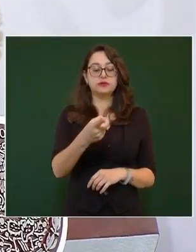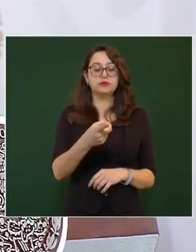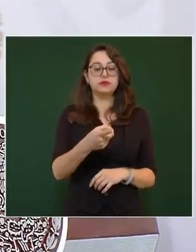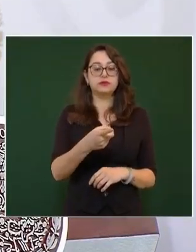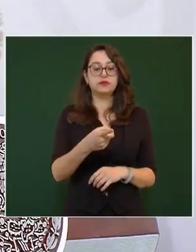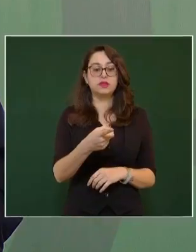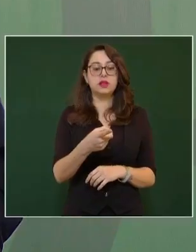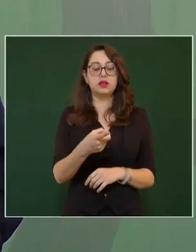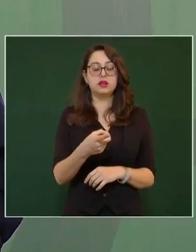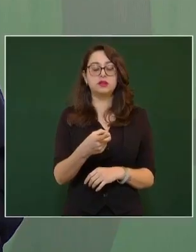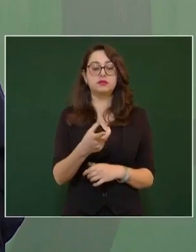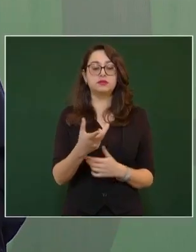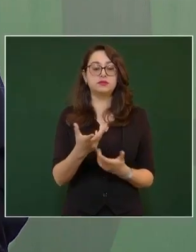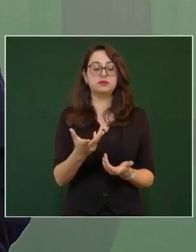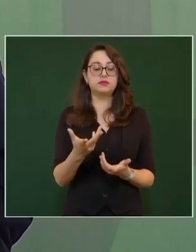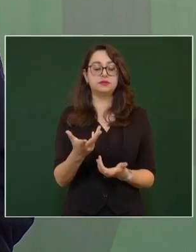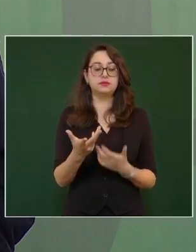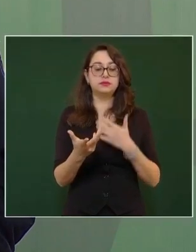ahora